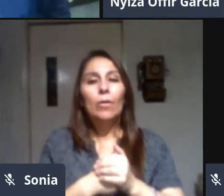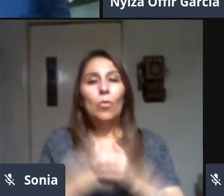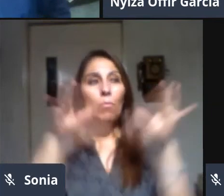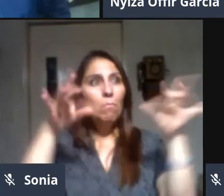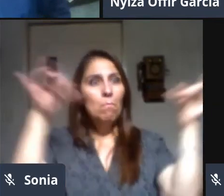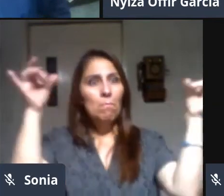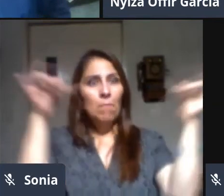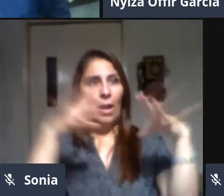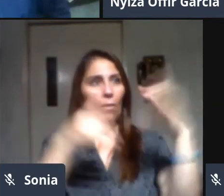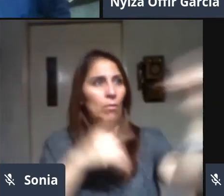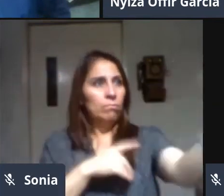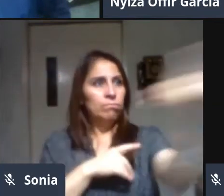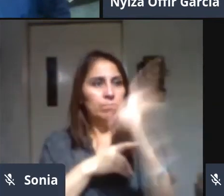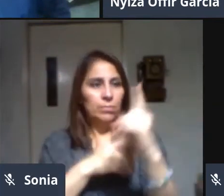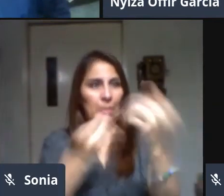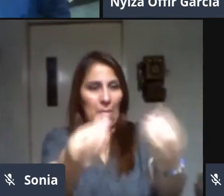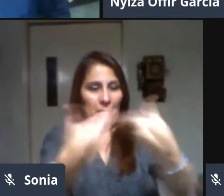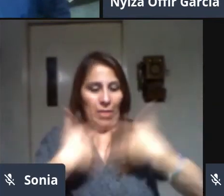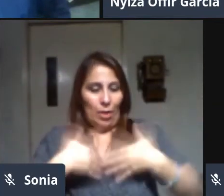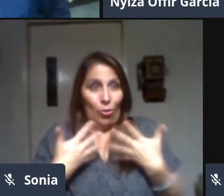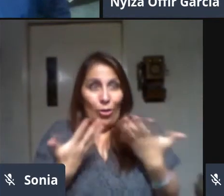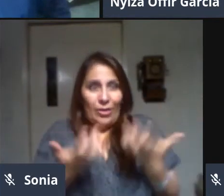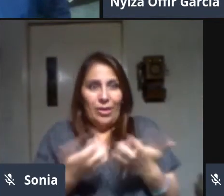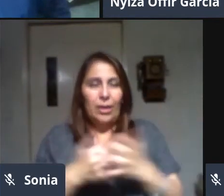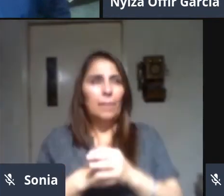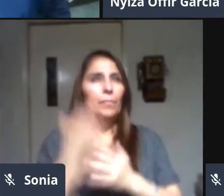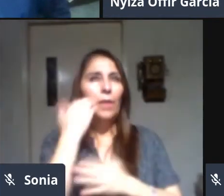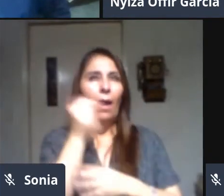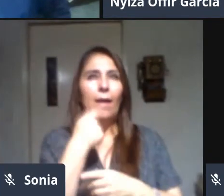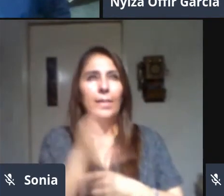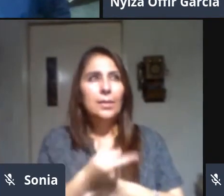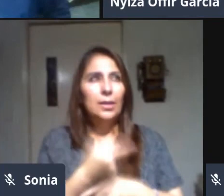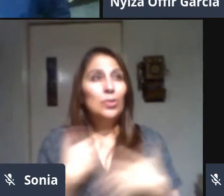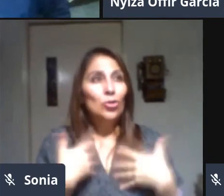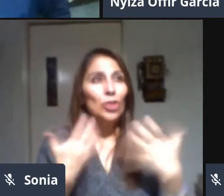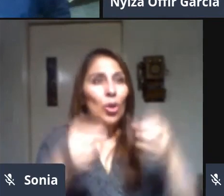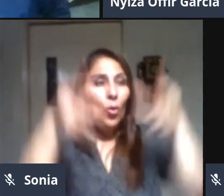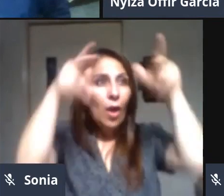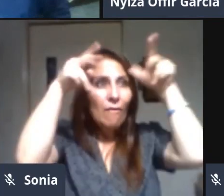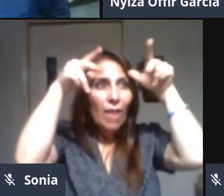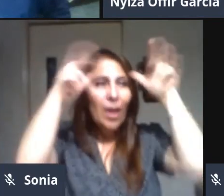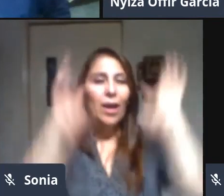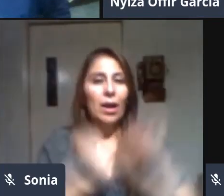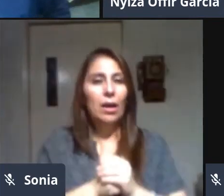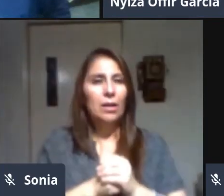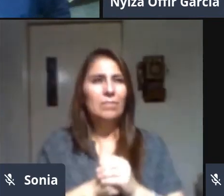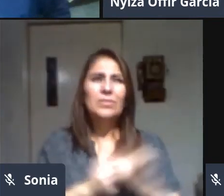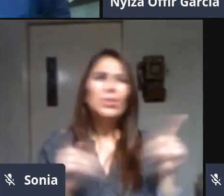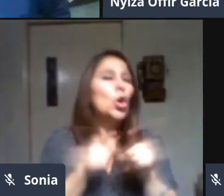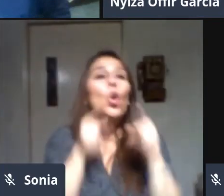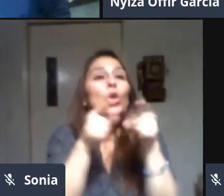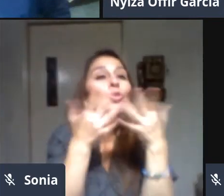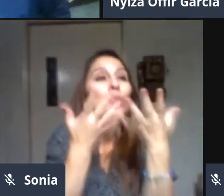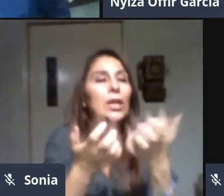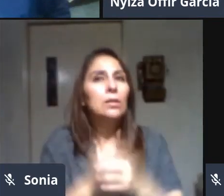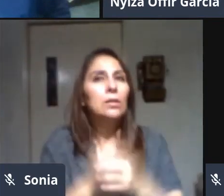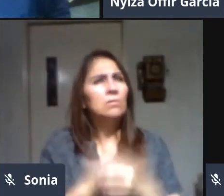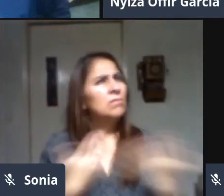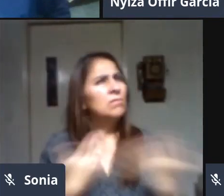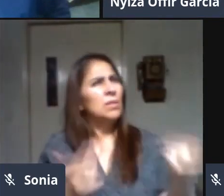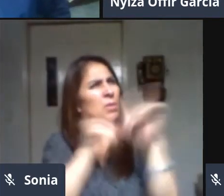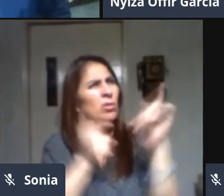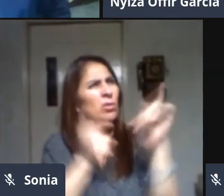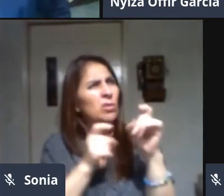a dar lo que quieras y entonces ella le dice una vaca y él no pero es que es lo que quieras y ella le pregunta a dos vacas